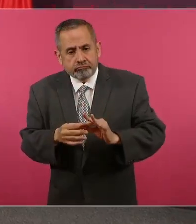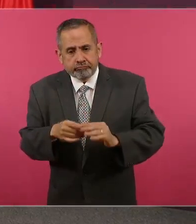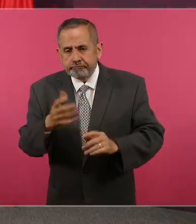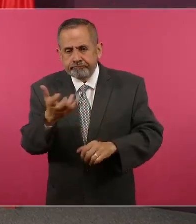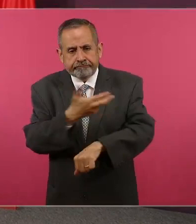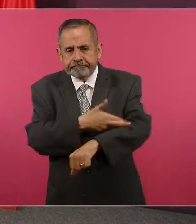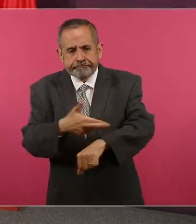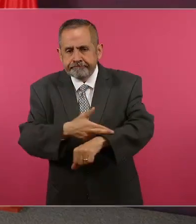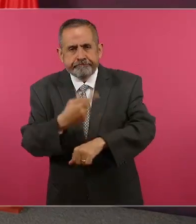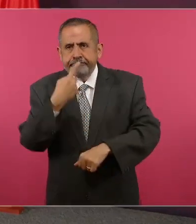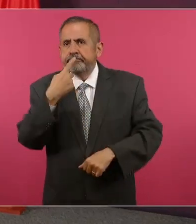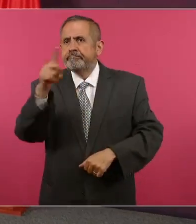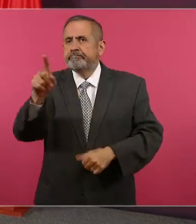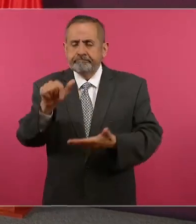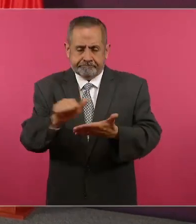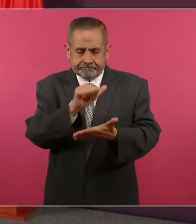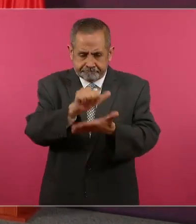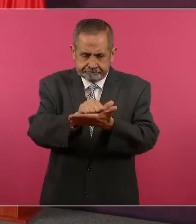procedido legalmente,